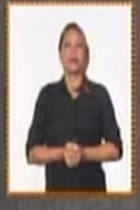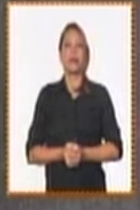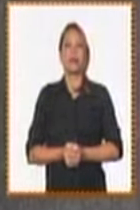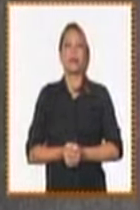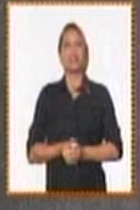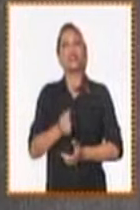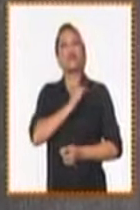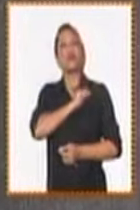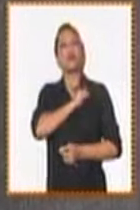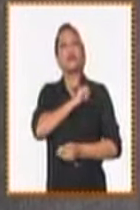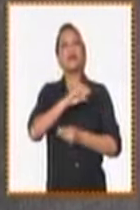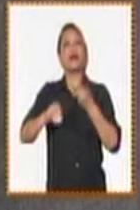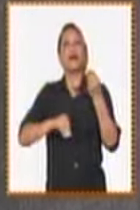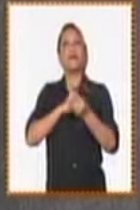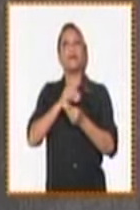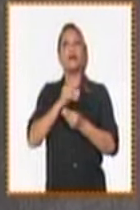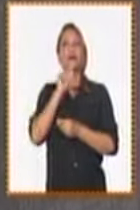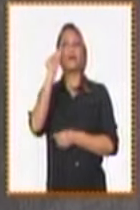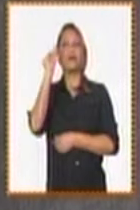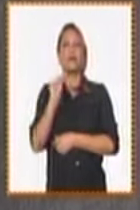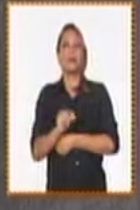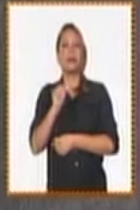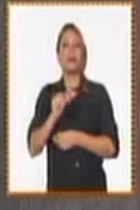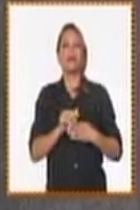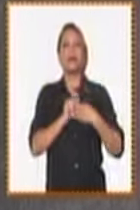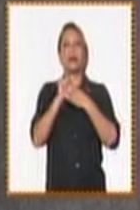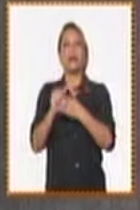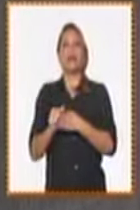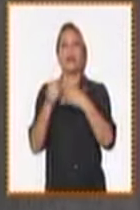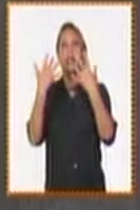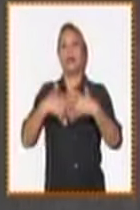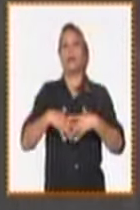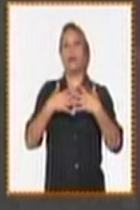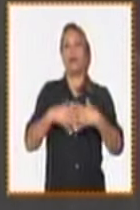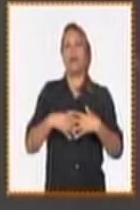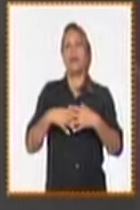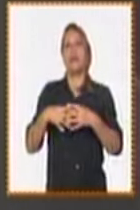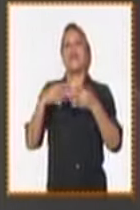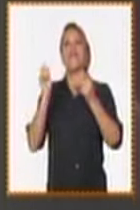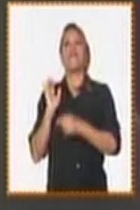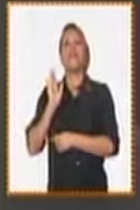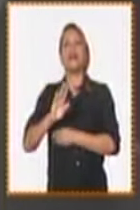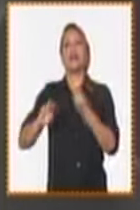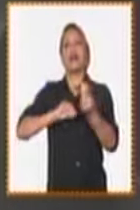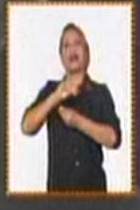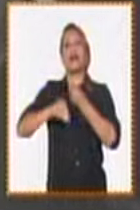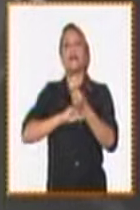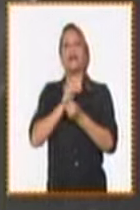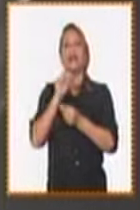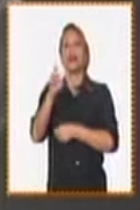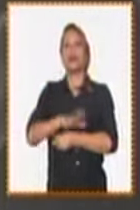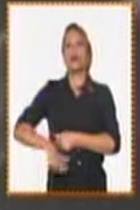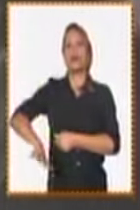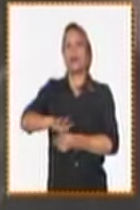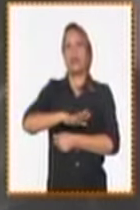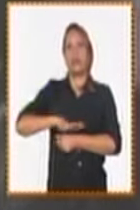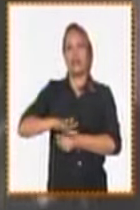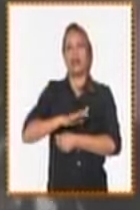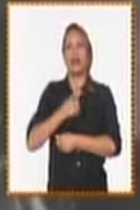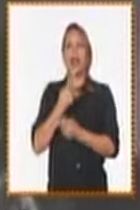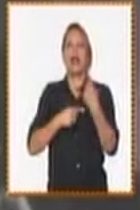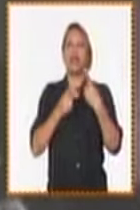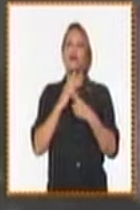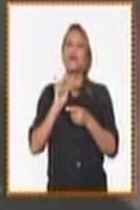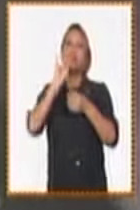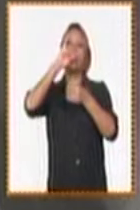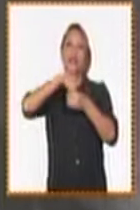trabajo. Ellos vienen con otra idea. Ellos vienen a transformar la sociedad. Una transformación integral. Por